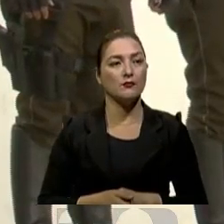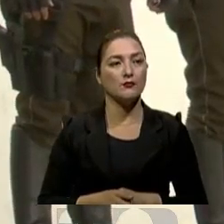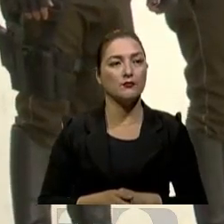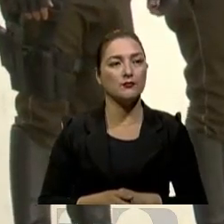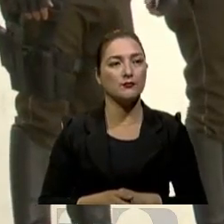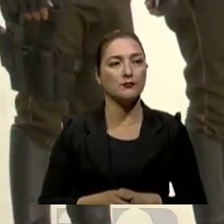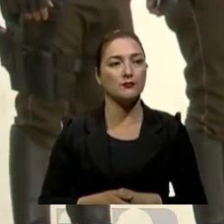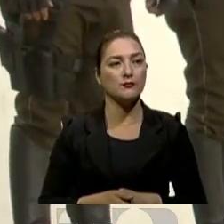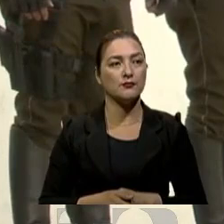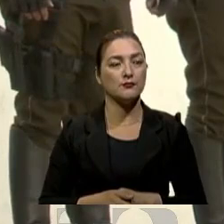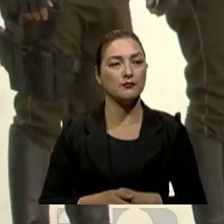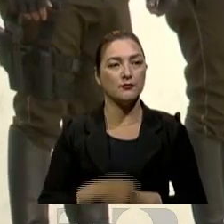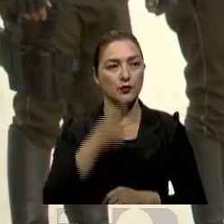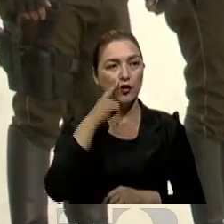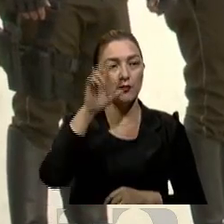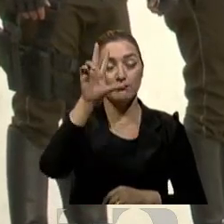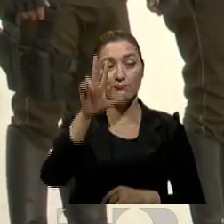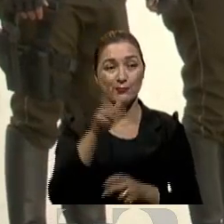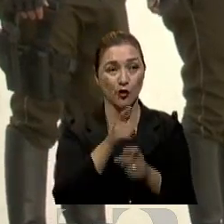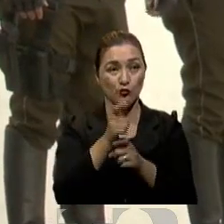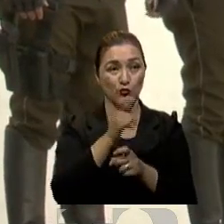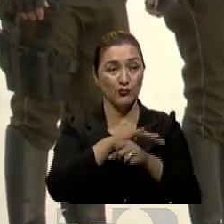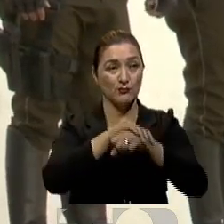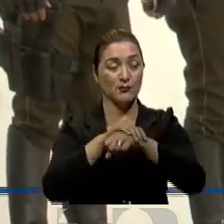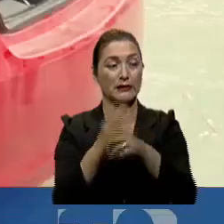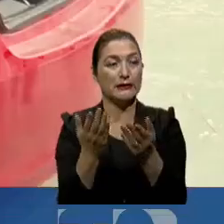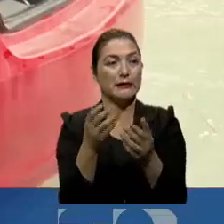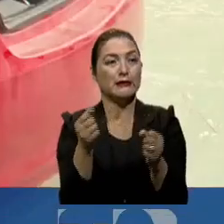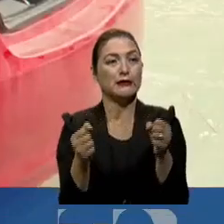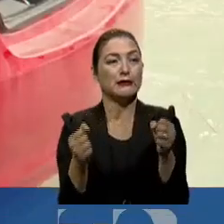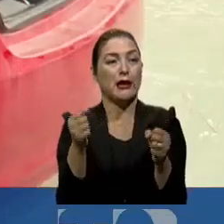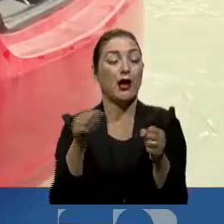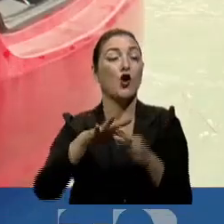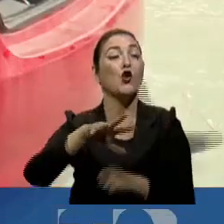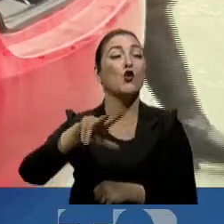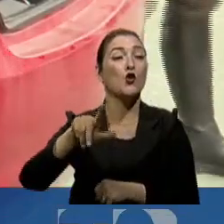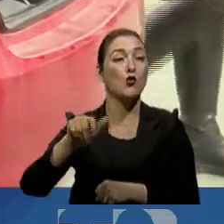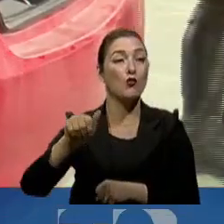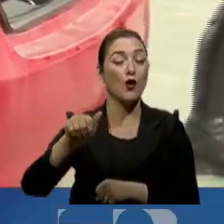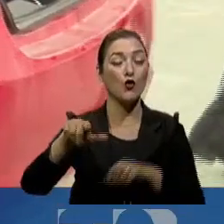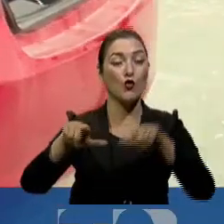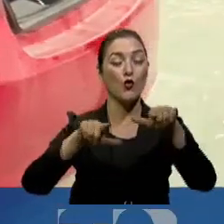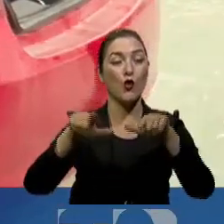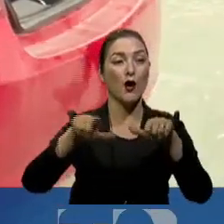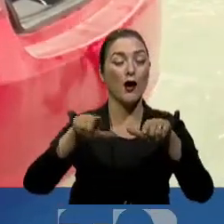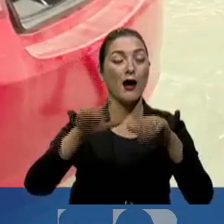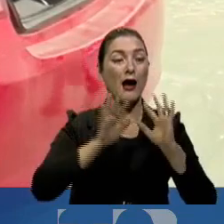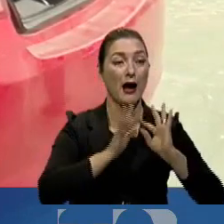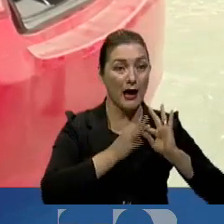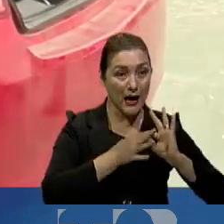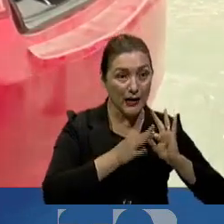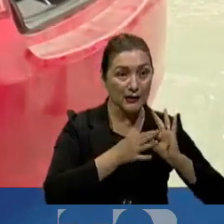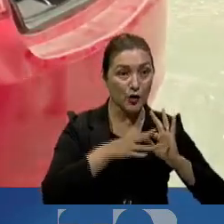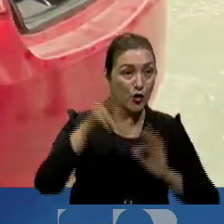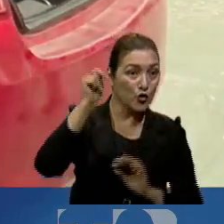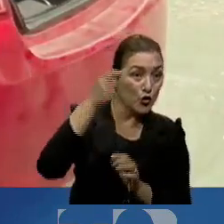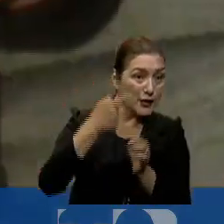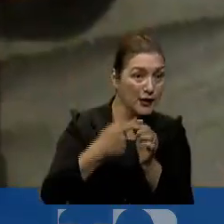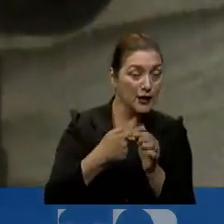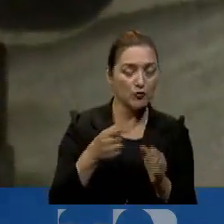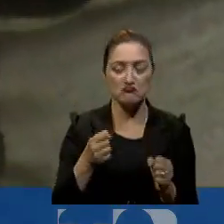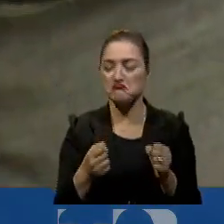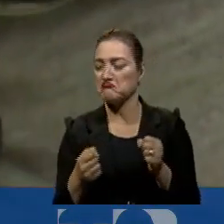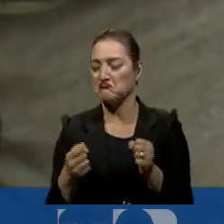La captura de estos tres hombres se produjo mientras circulaban en un vehículo por el sector de Bellavista de Calderón, en el norte de la